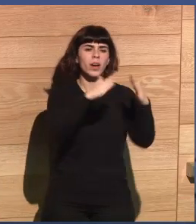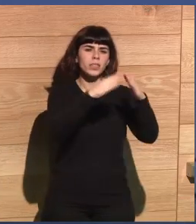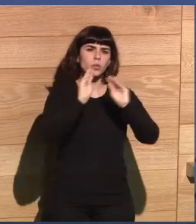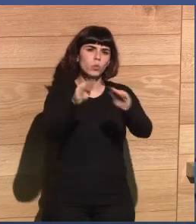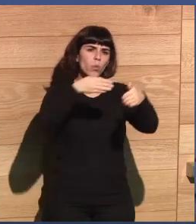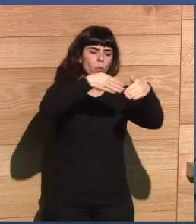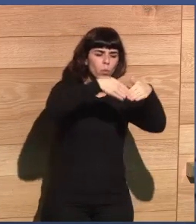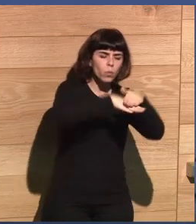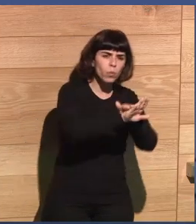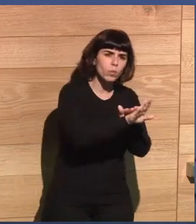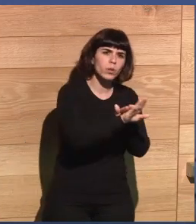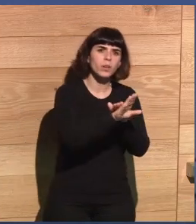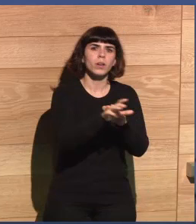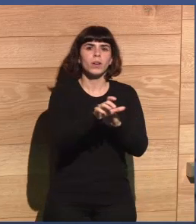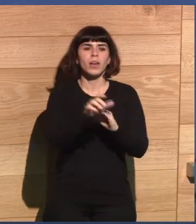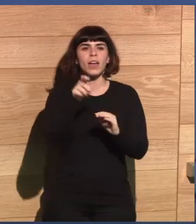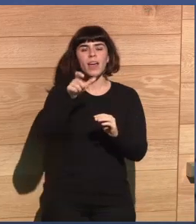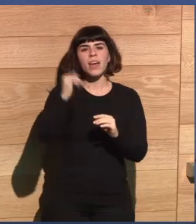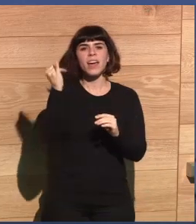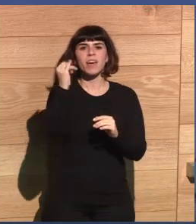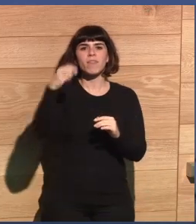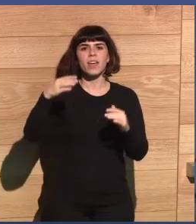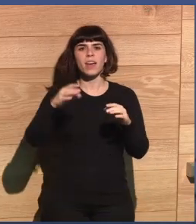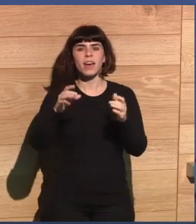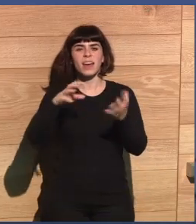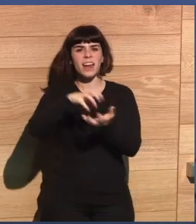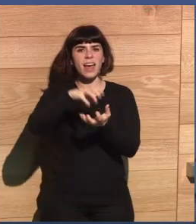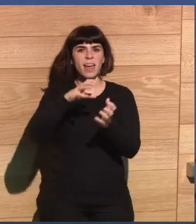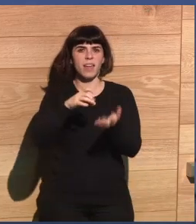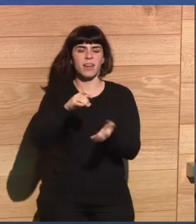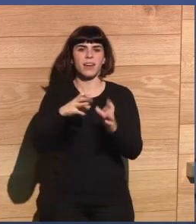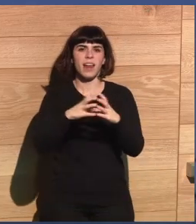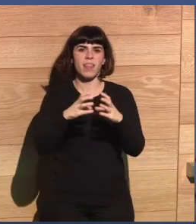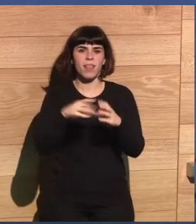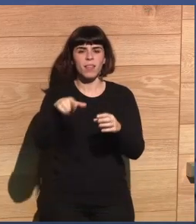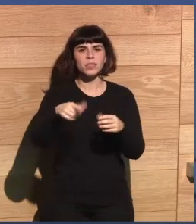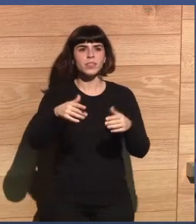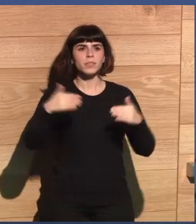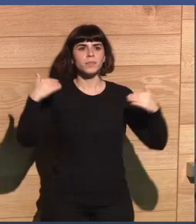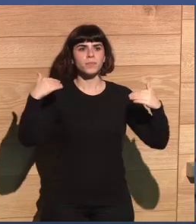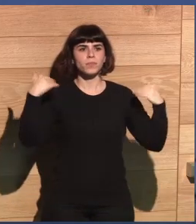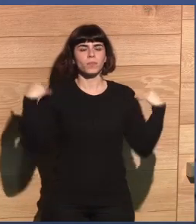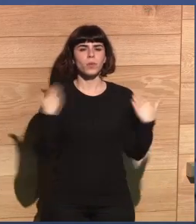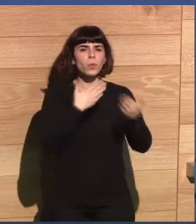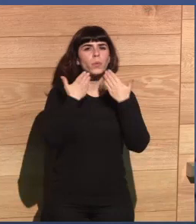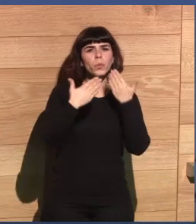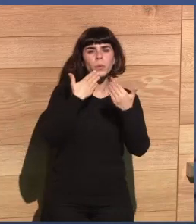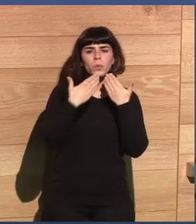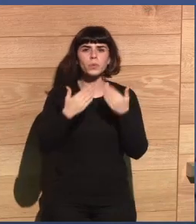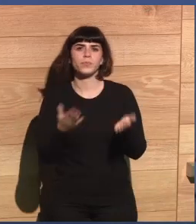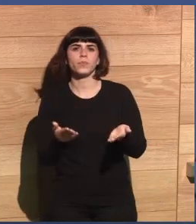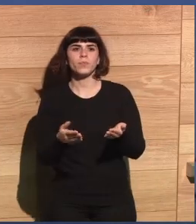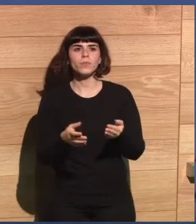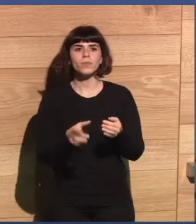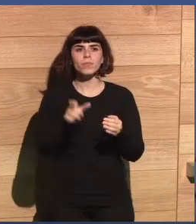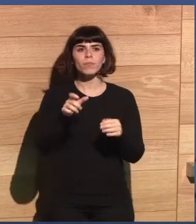de la policía de Granada, la tenía en su punto de mira. En España todo eran conspiraciones y aunque Mariana, por ser mujer, no era considerada